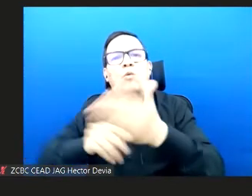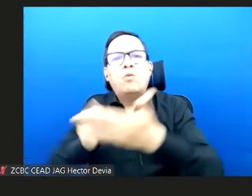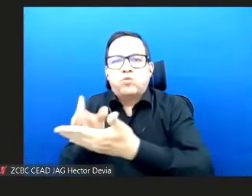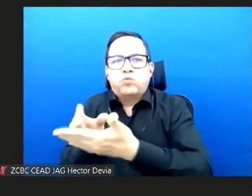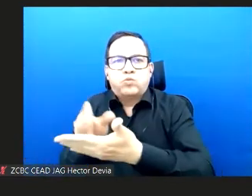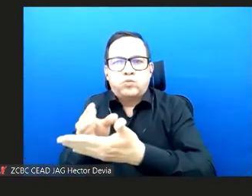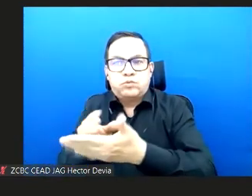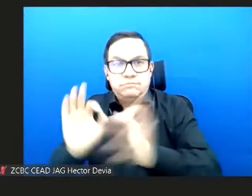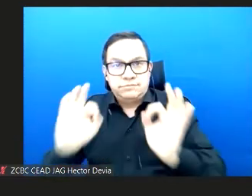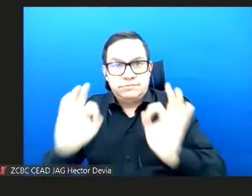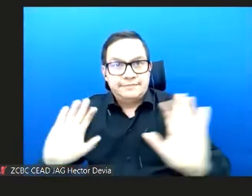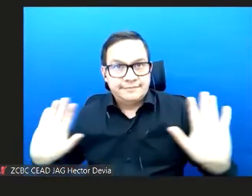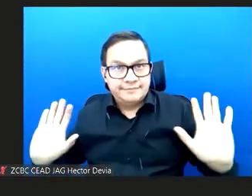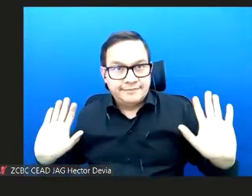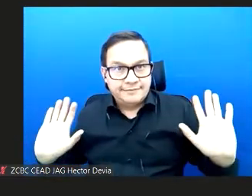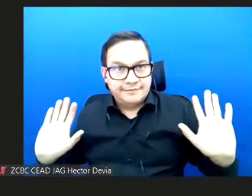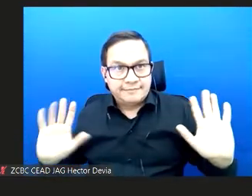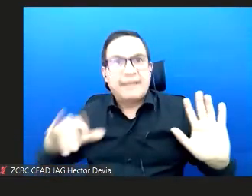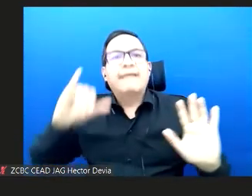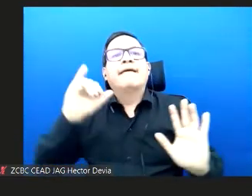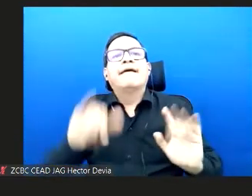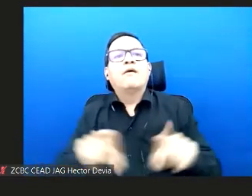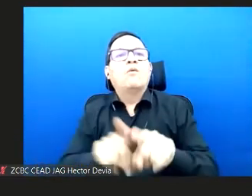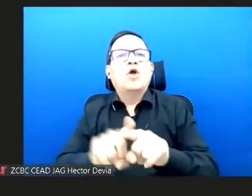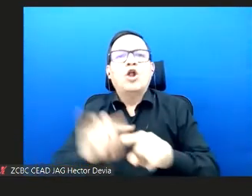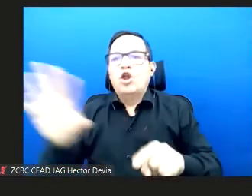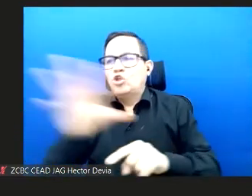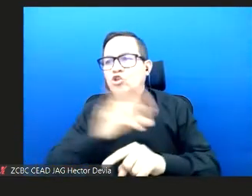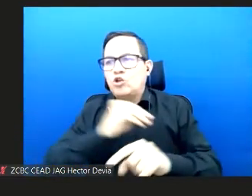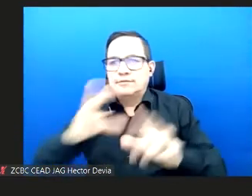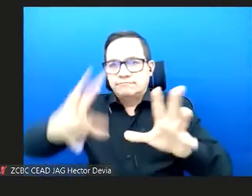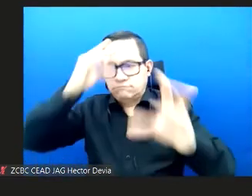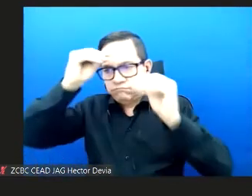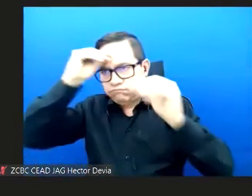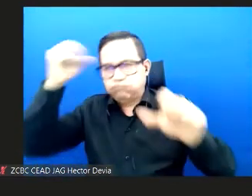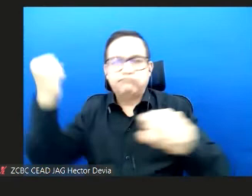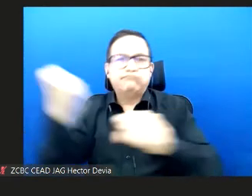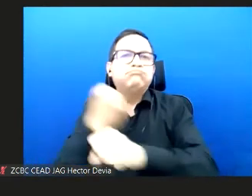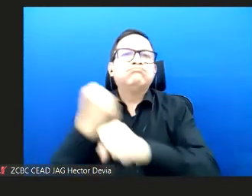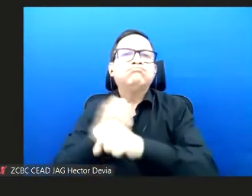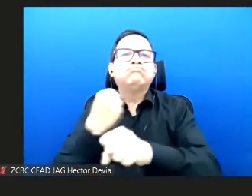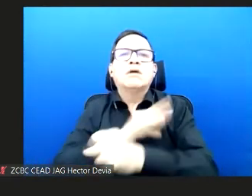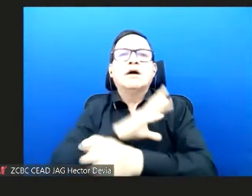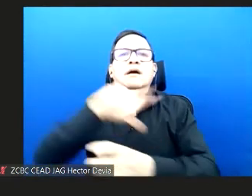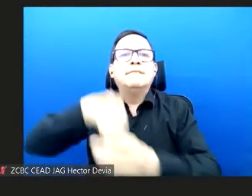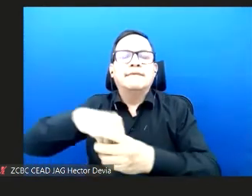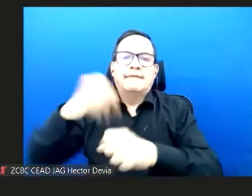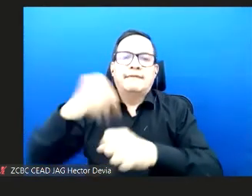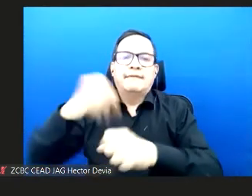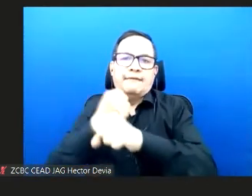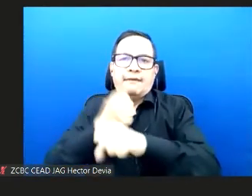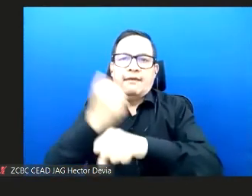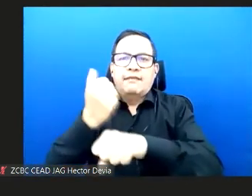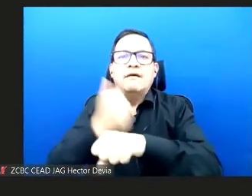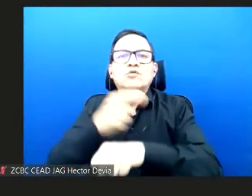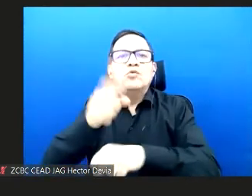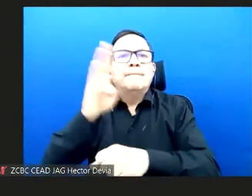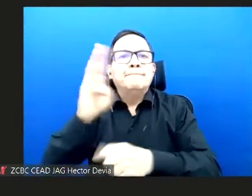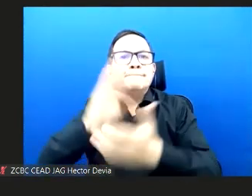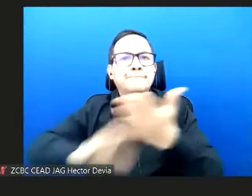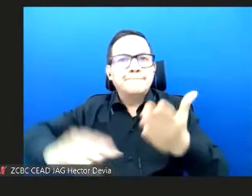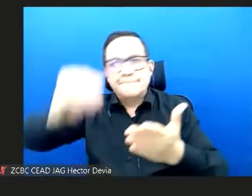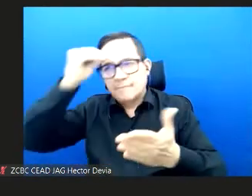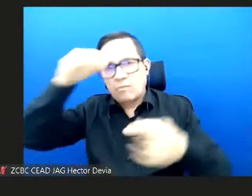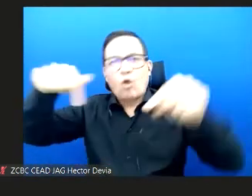¿Sí? Estamos todos ahorita pues trabajando en nuestra tarea y pues el B-Learning de hoy nos va